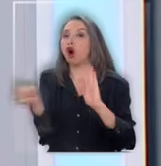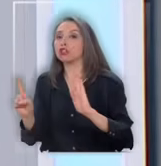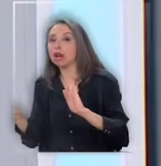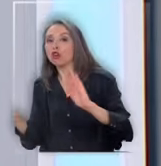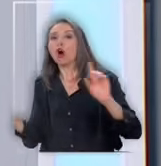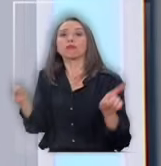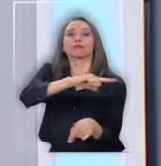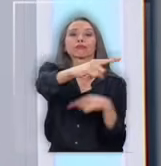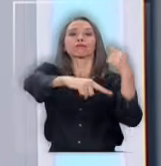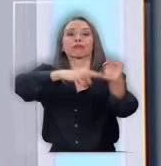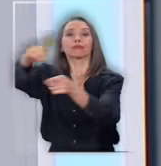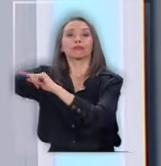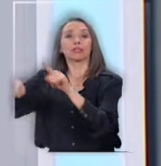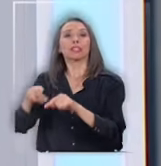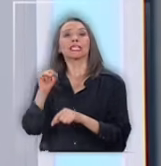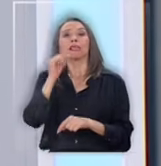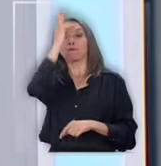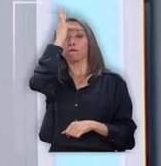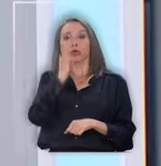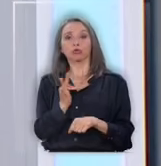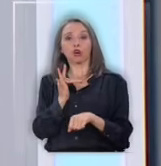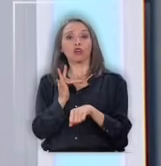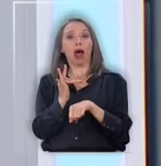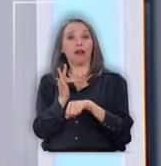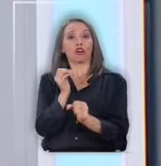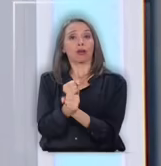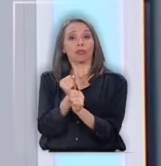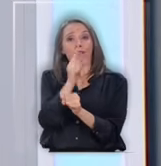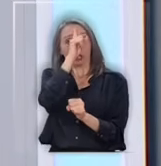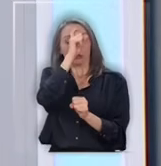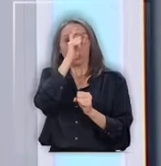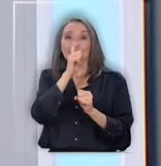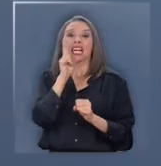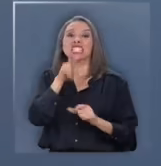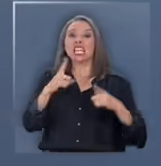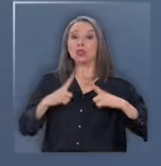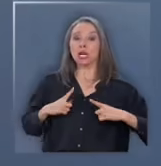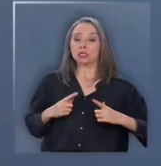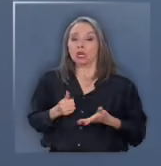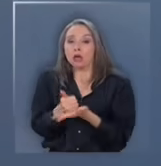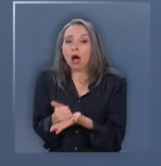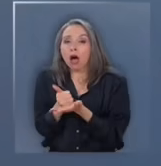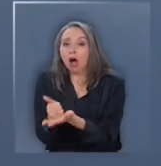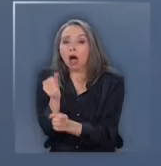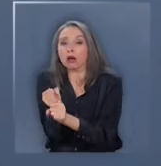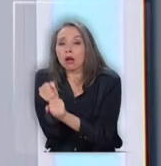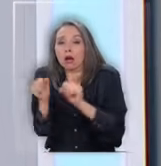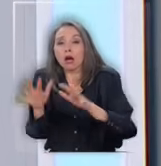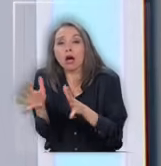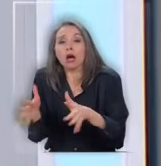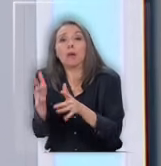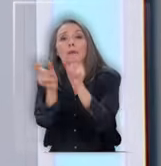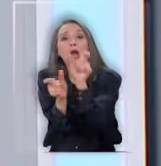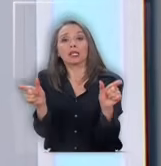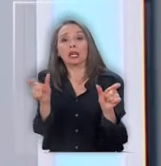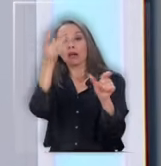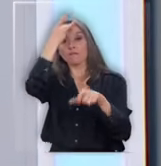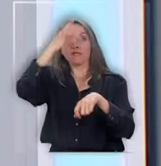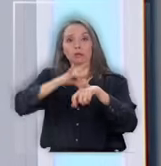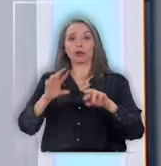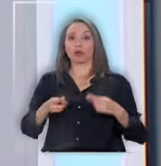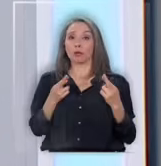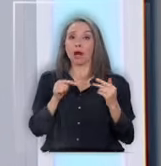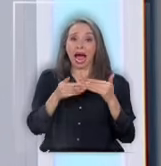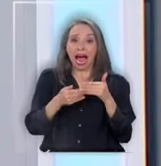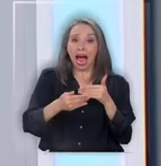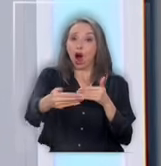el equipo de sanitario que ha trabajado sin descanso para ayudar a los pacientes ahora lo que parte ahora es algo distinto o sea